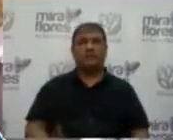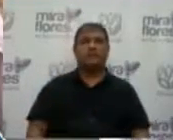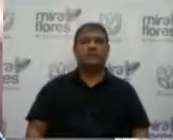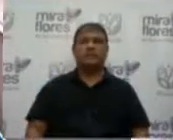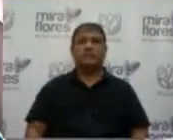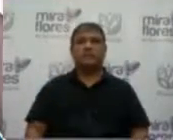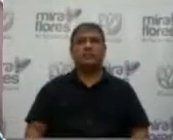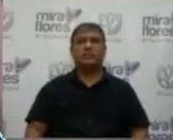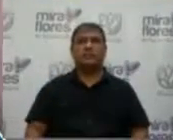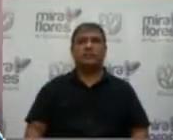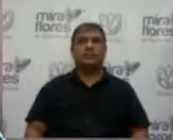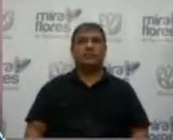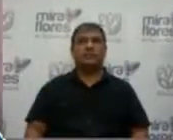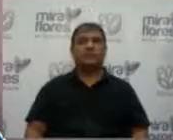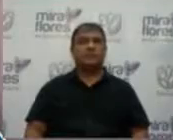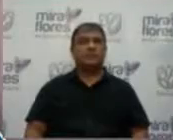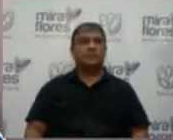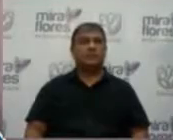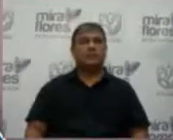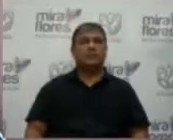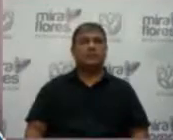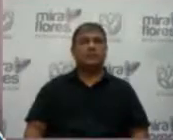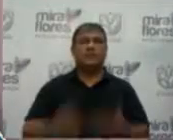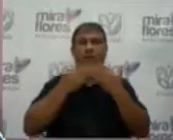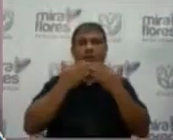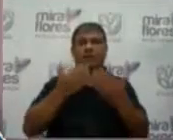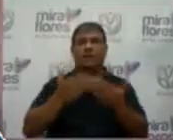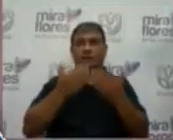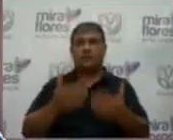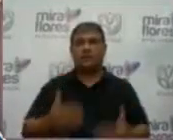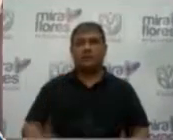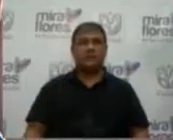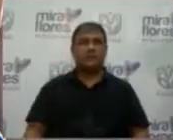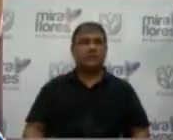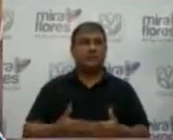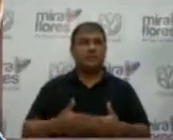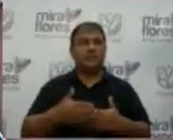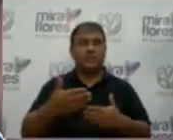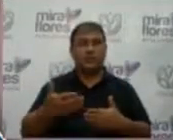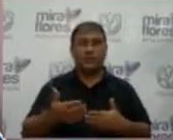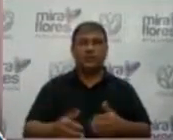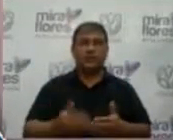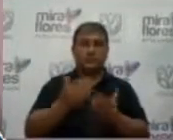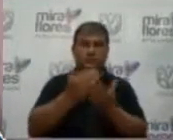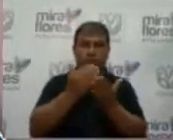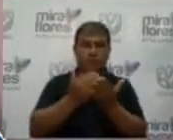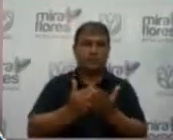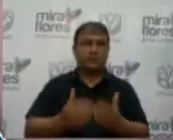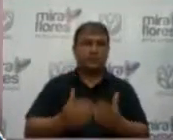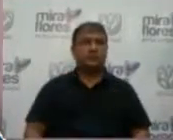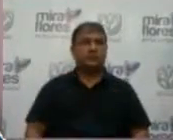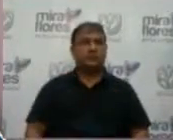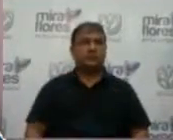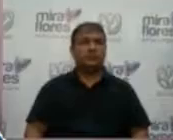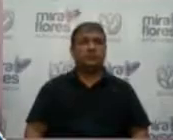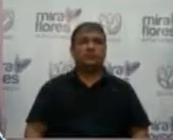generosidad, repito. Muy bien, gracias. Seguimos entonces con nuestra agenda.